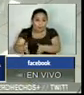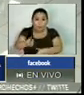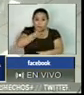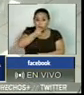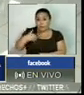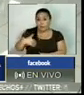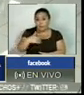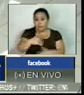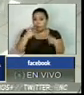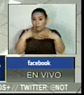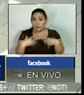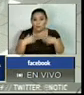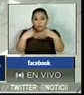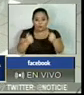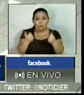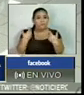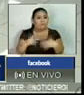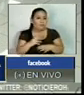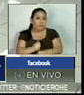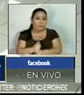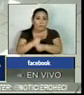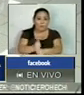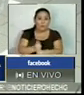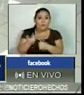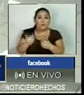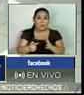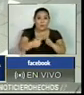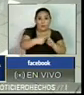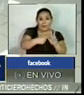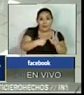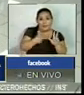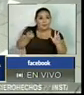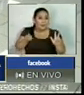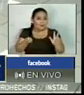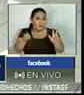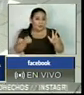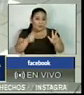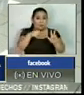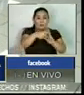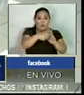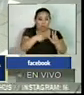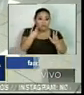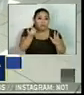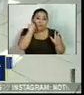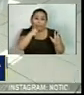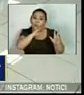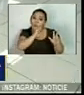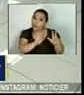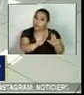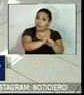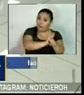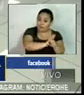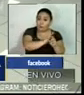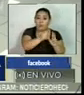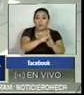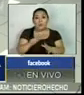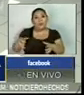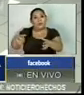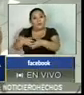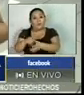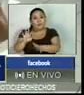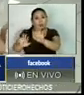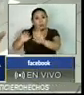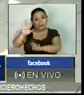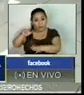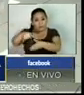Salud Pública y Asistencia Social ha confirmado que tres agentes de la Policía Nacional Civil están infectados de COVID-19 y 15 personas